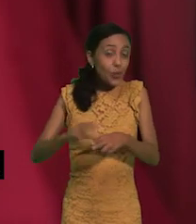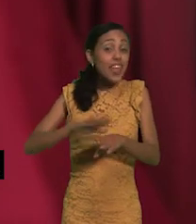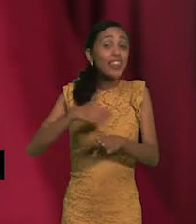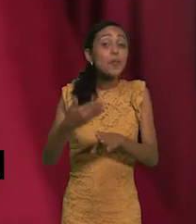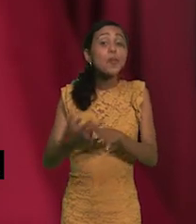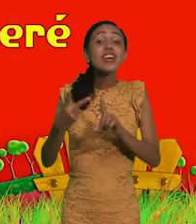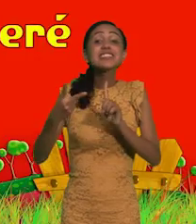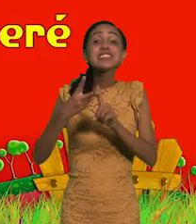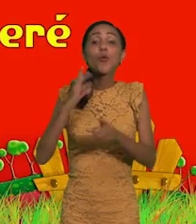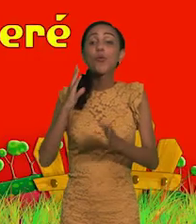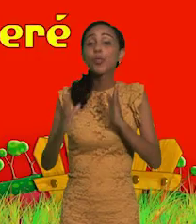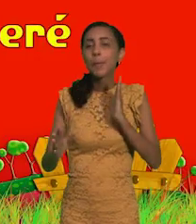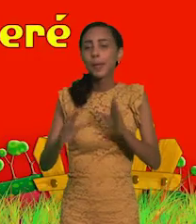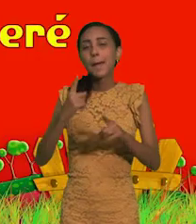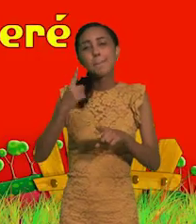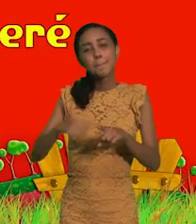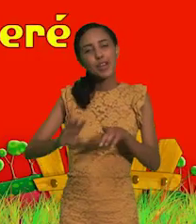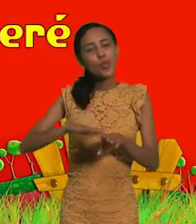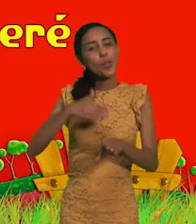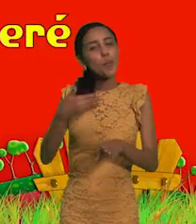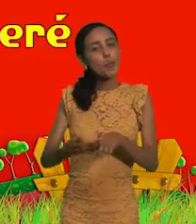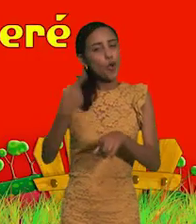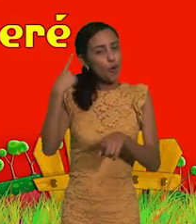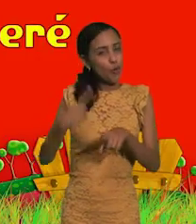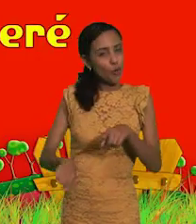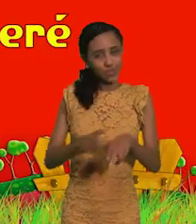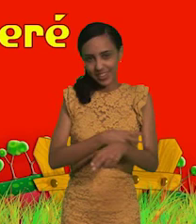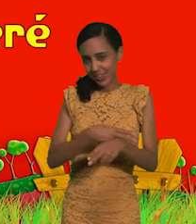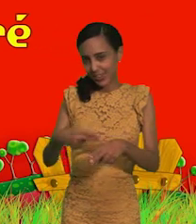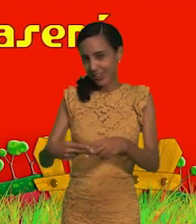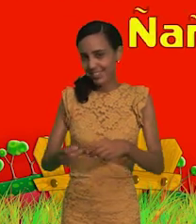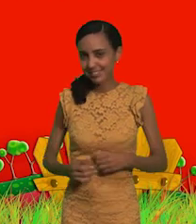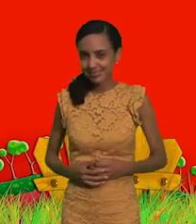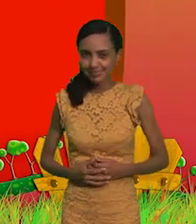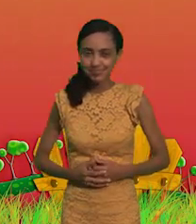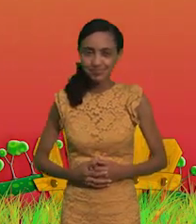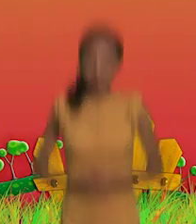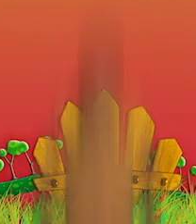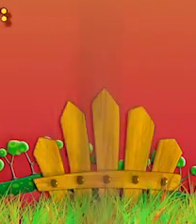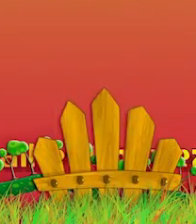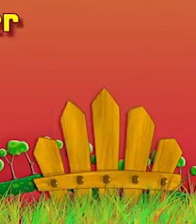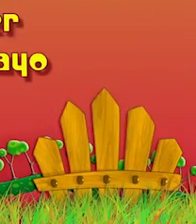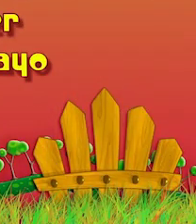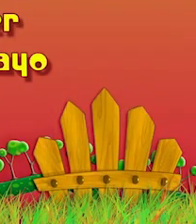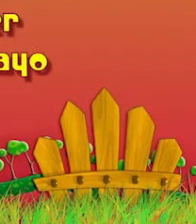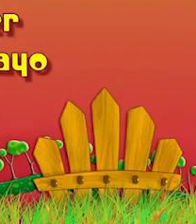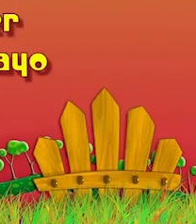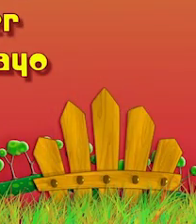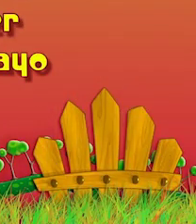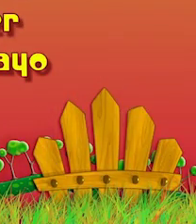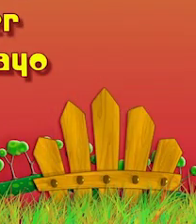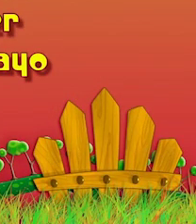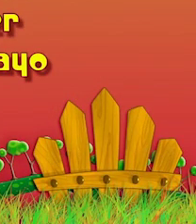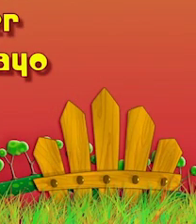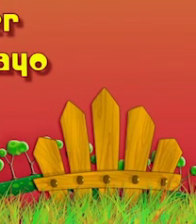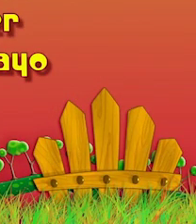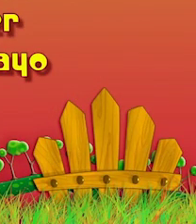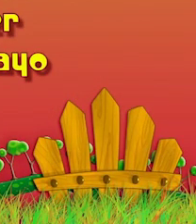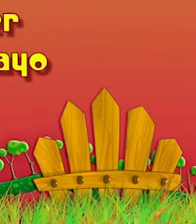segunda parte Pero esa Se las cuento otro día Tiene segunda parte Tiene